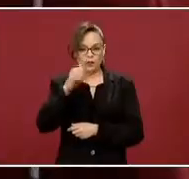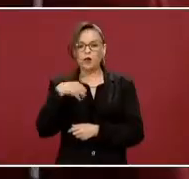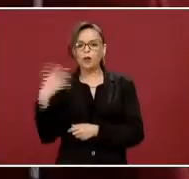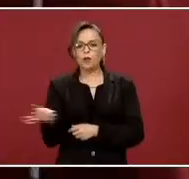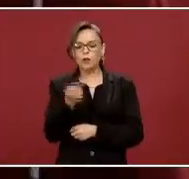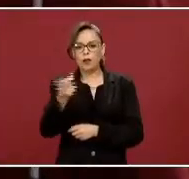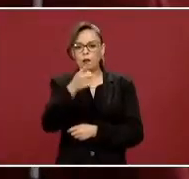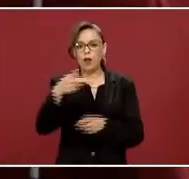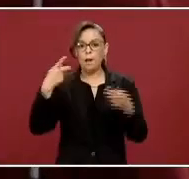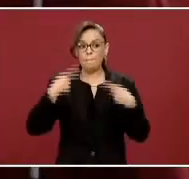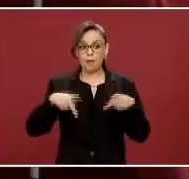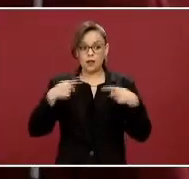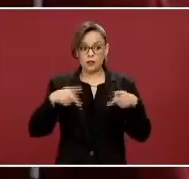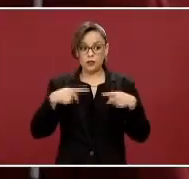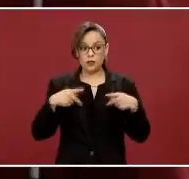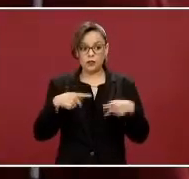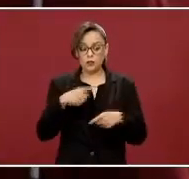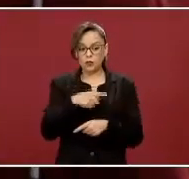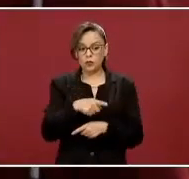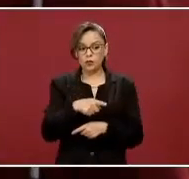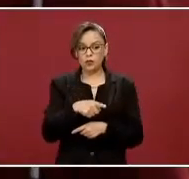van a recibir este